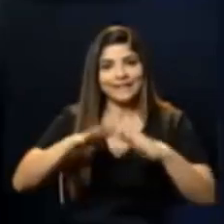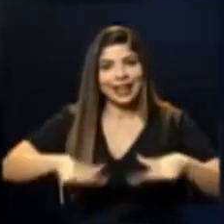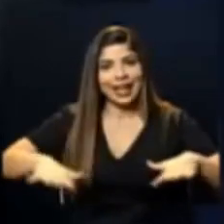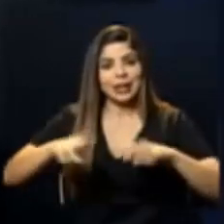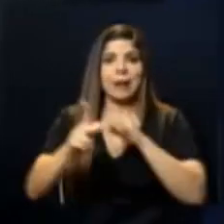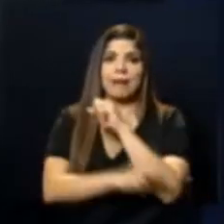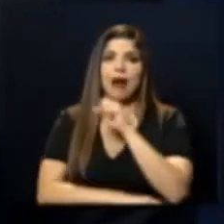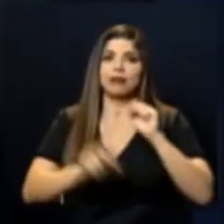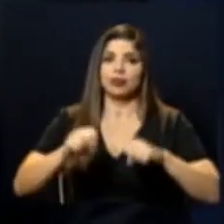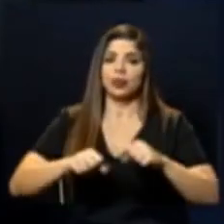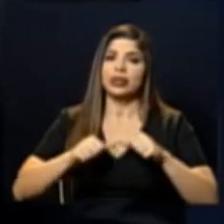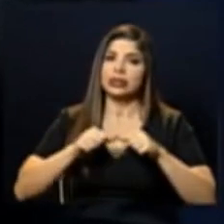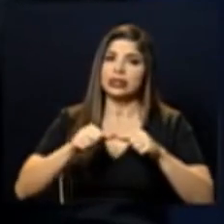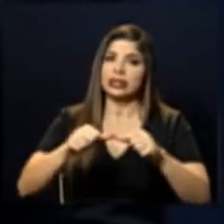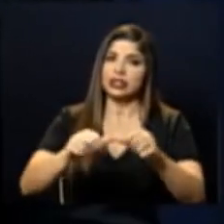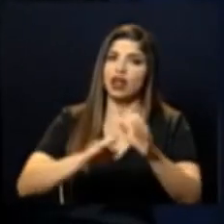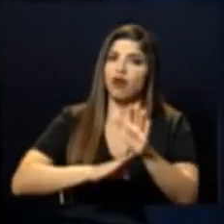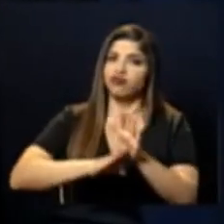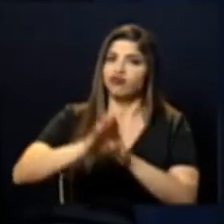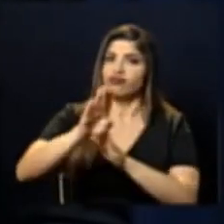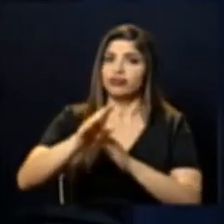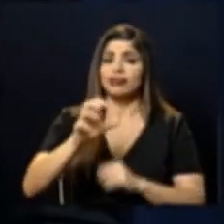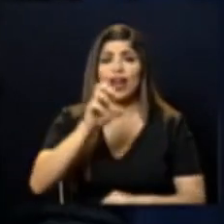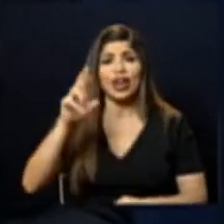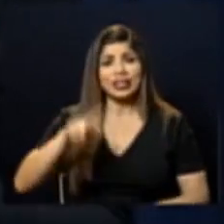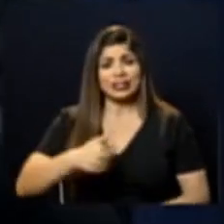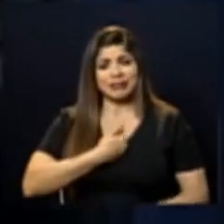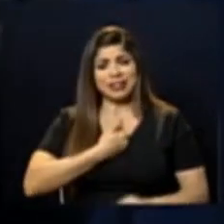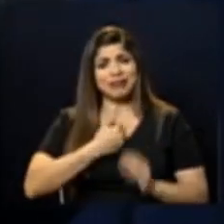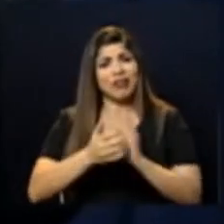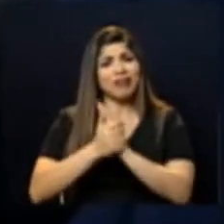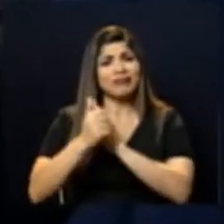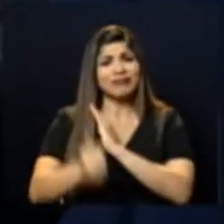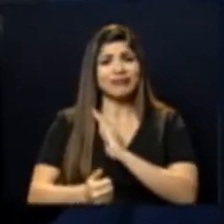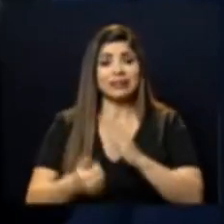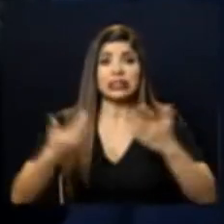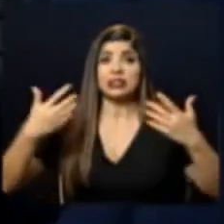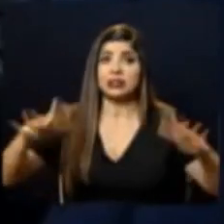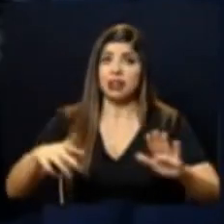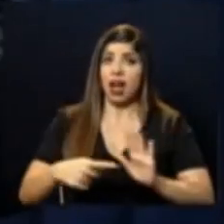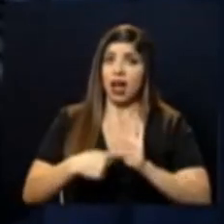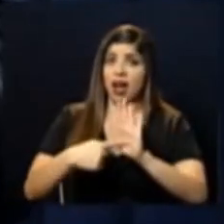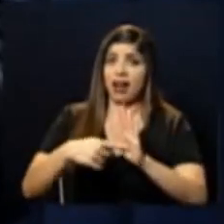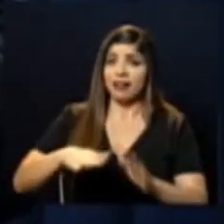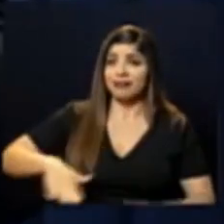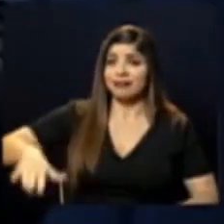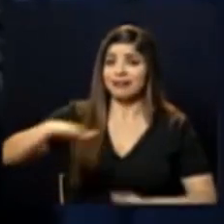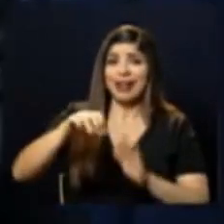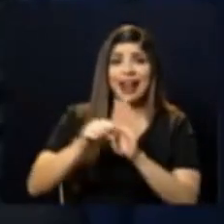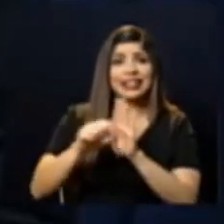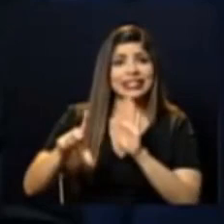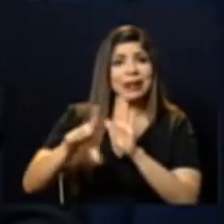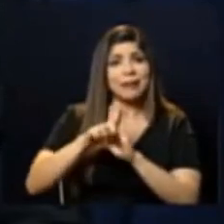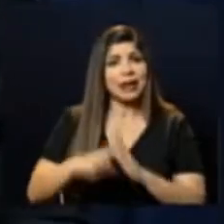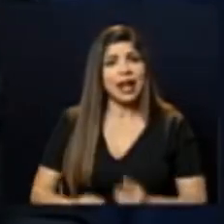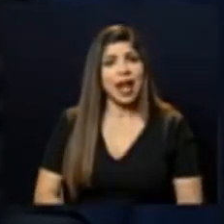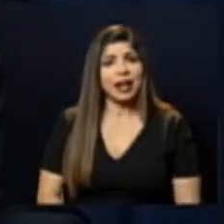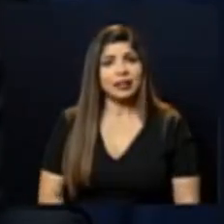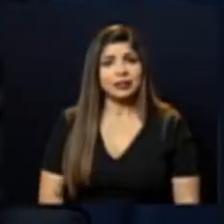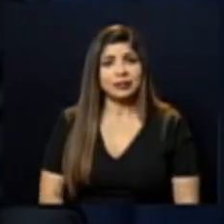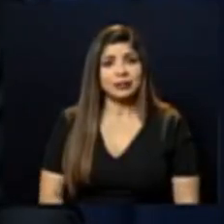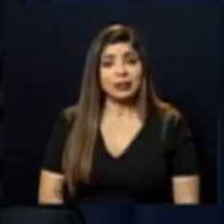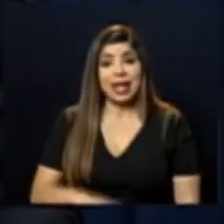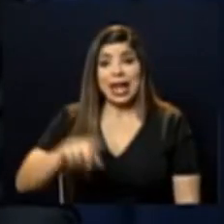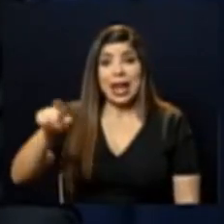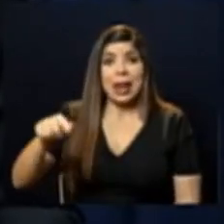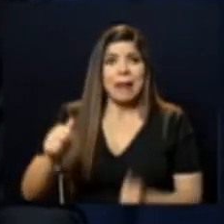país. Costa Rica es capaz, como lo demostró esta Asamblea Legislativa, al ser